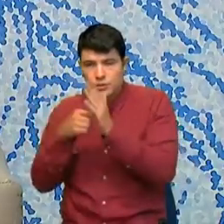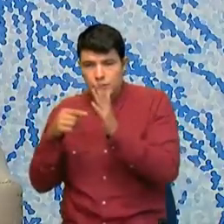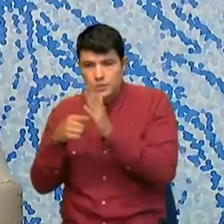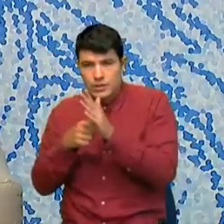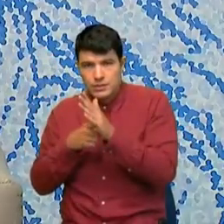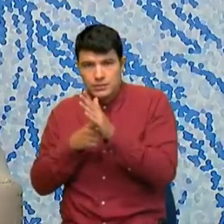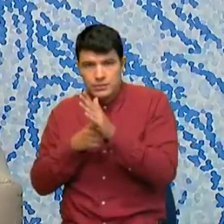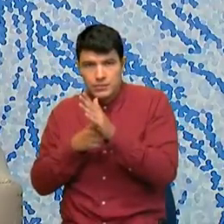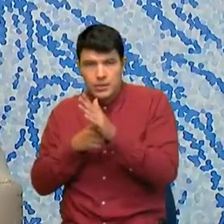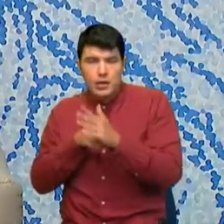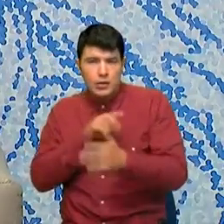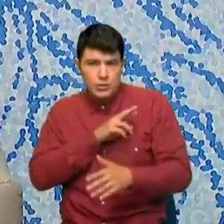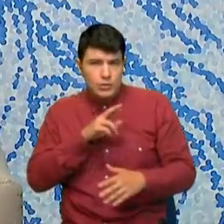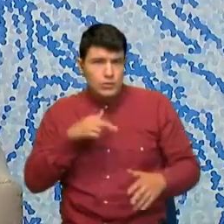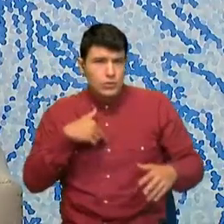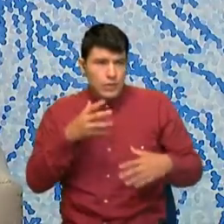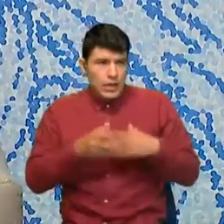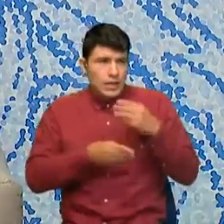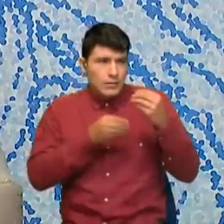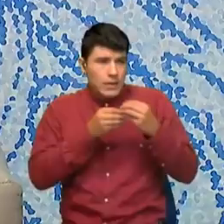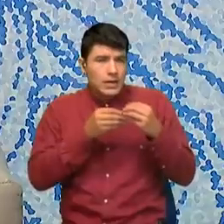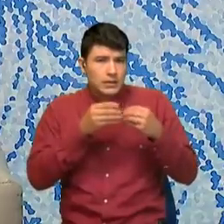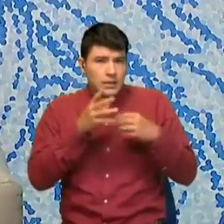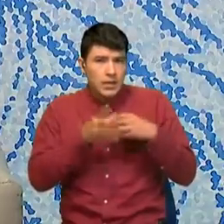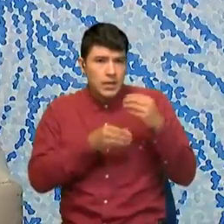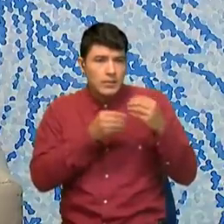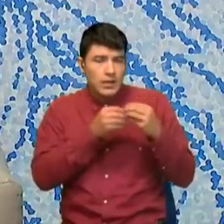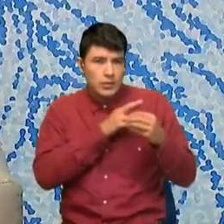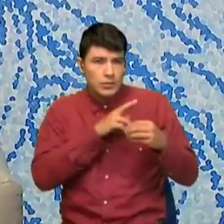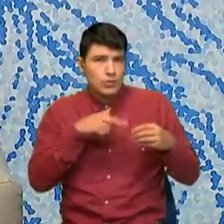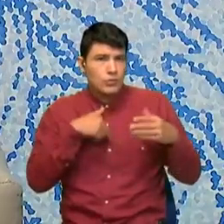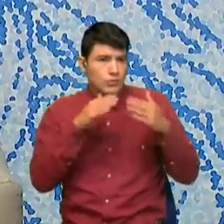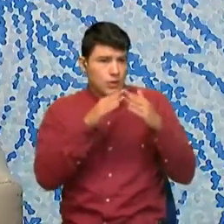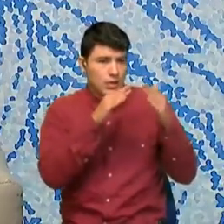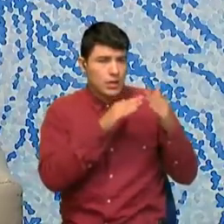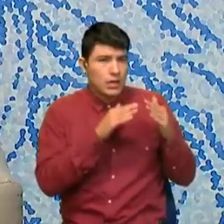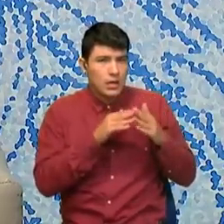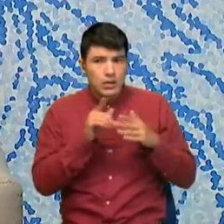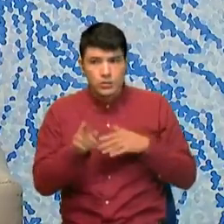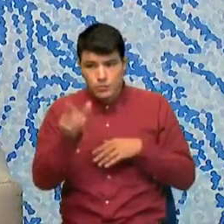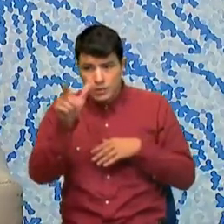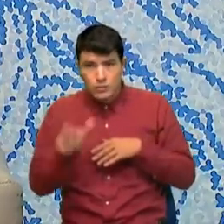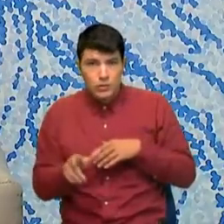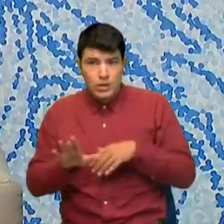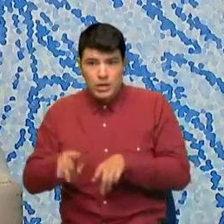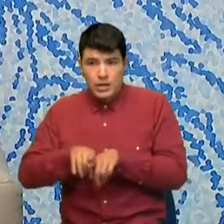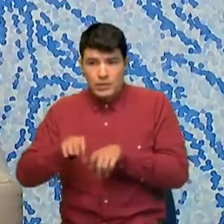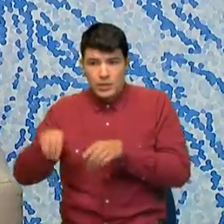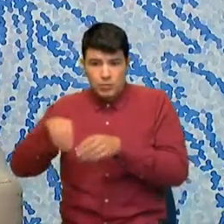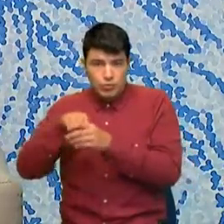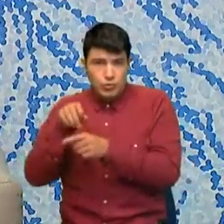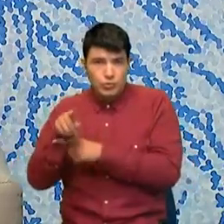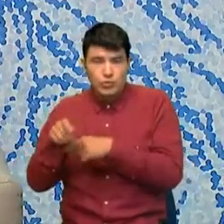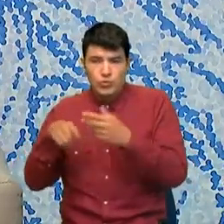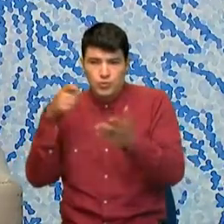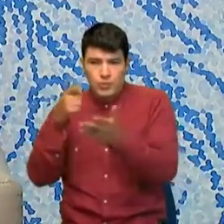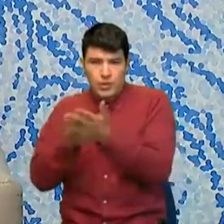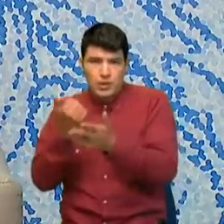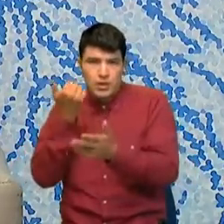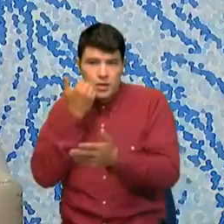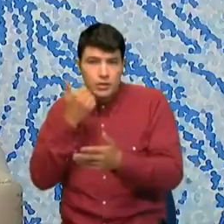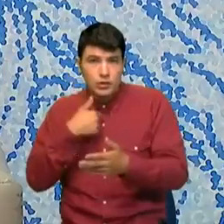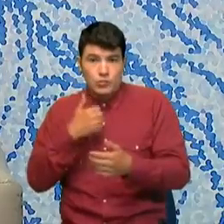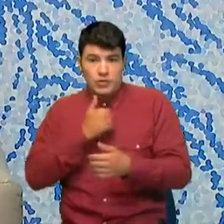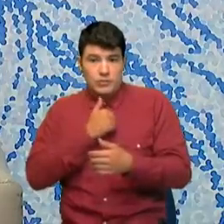Somos más hermanos, pero yo me hice cargo de toda la casa completo, de pagar impuestos, agua, luz, gas. La casa la mejoré